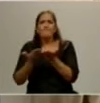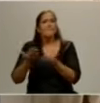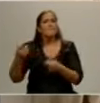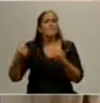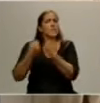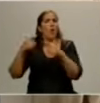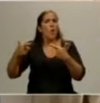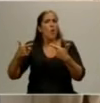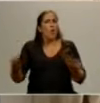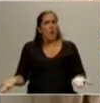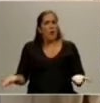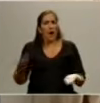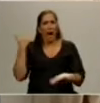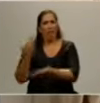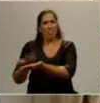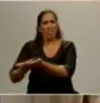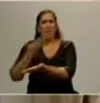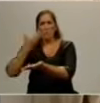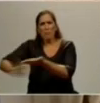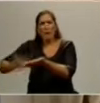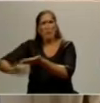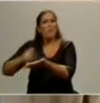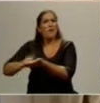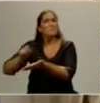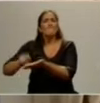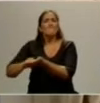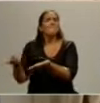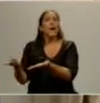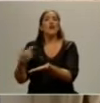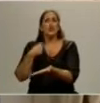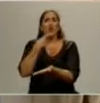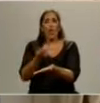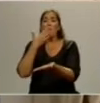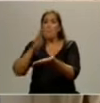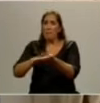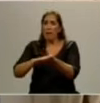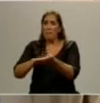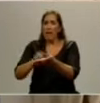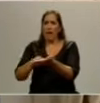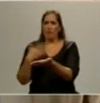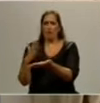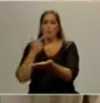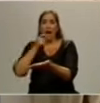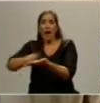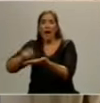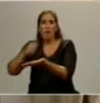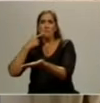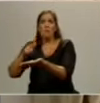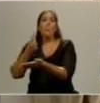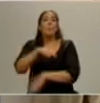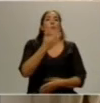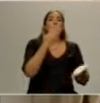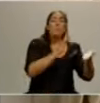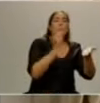en papel. Porque como yo siempre digo, los papeles aguantan cualquier cosa. Las pruebas en